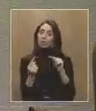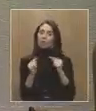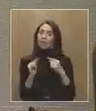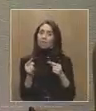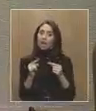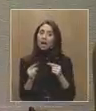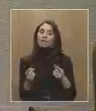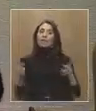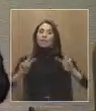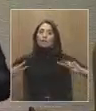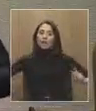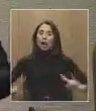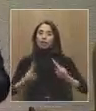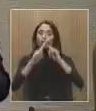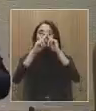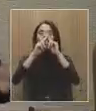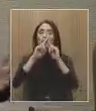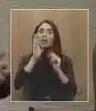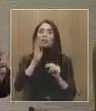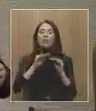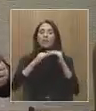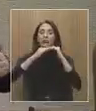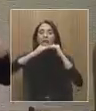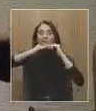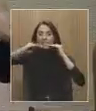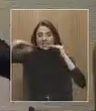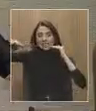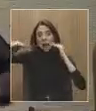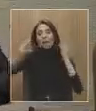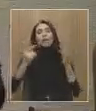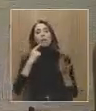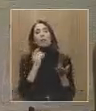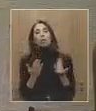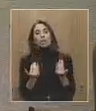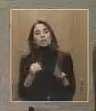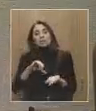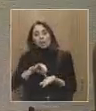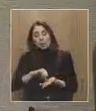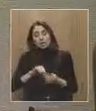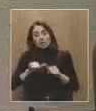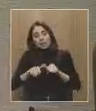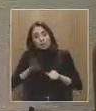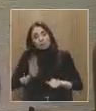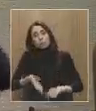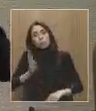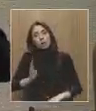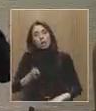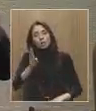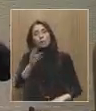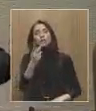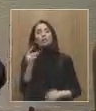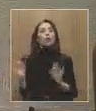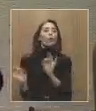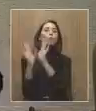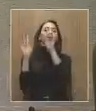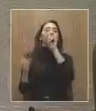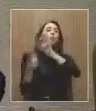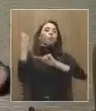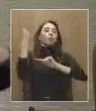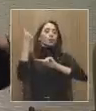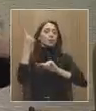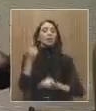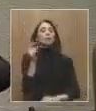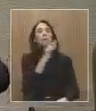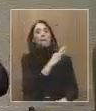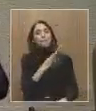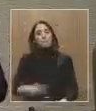sobre la reconstrucción, que debería ser estable porque las necesidades del país son permanentes y no coyunturales, el